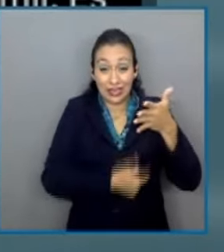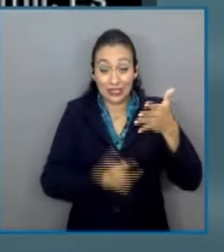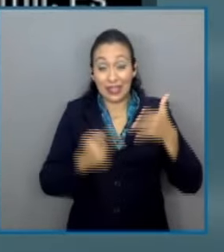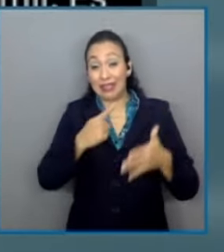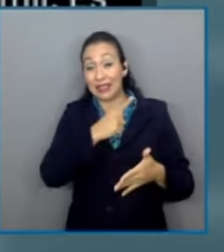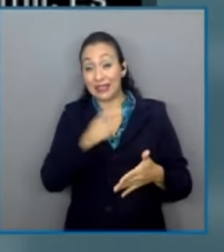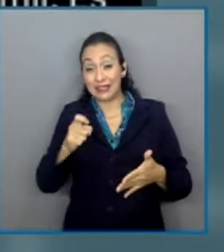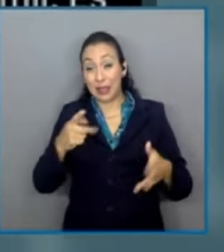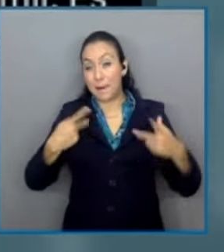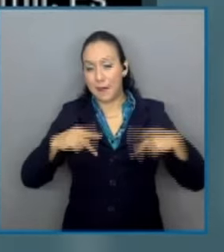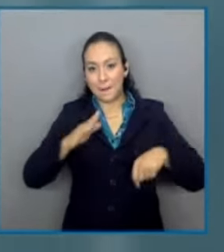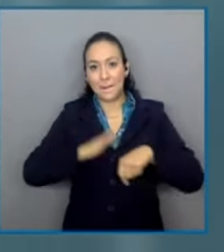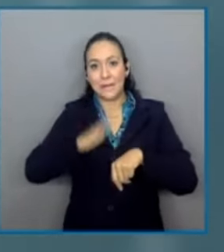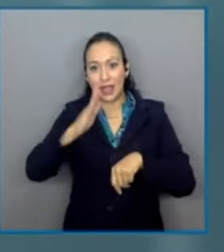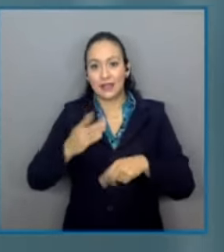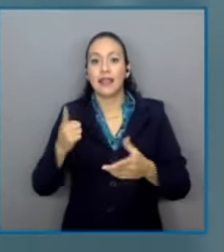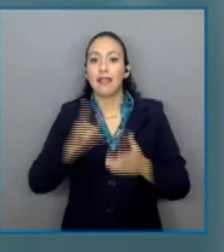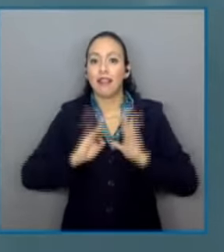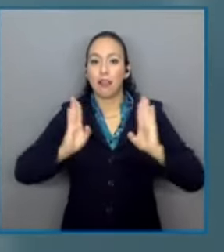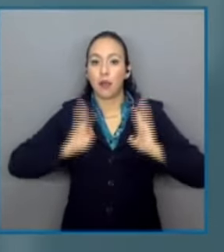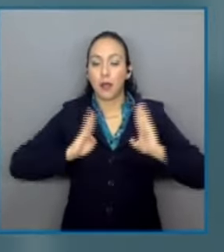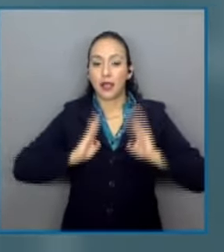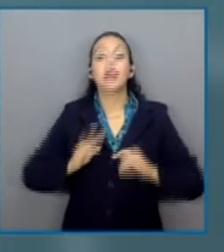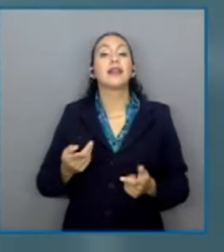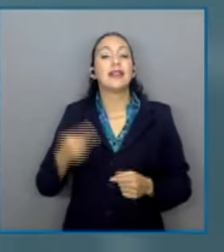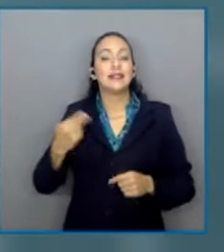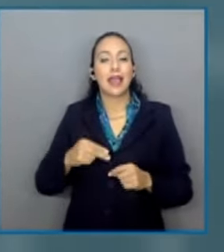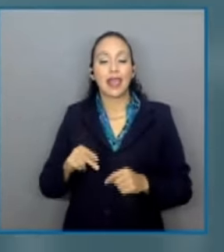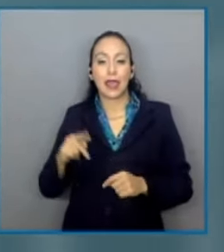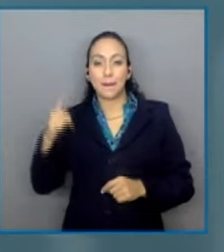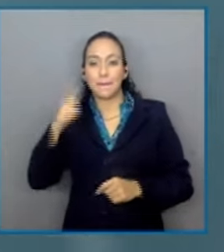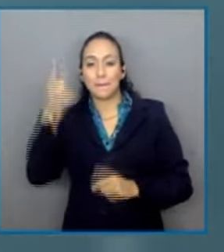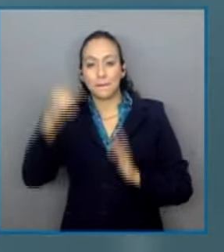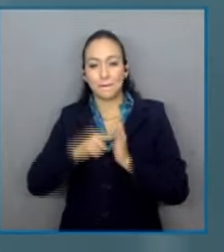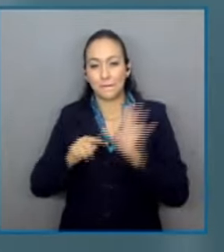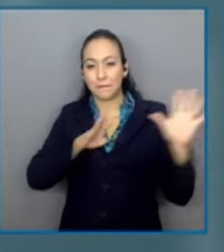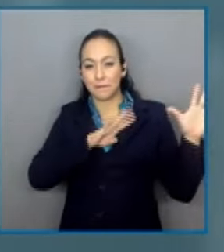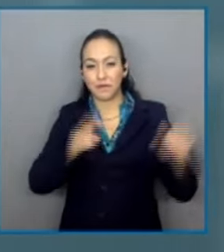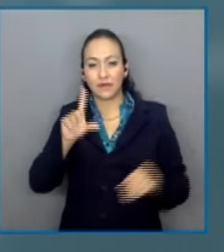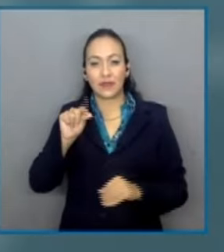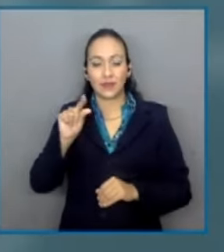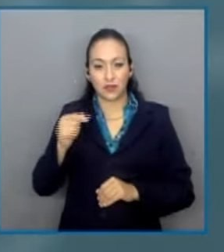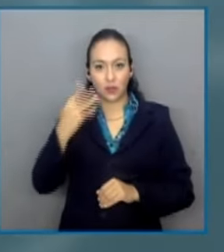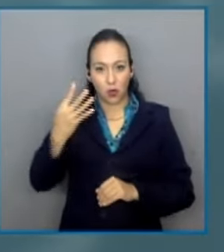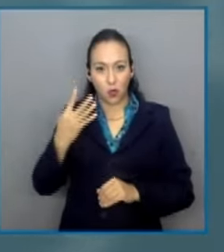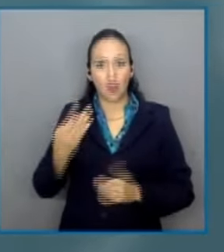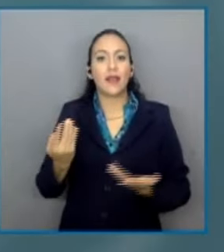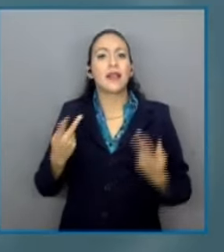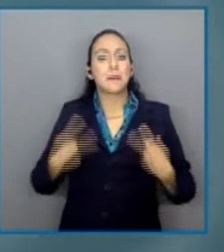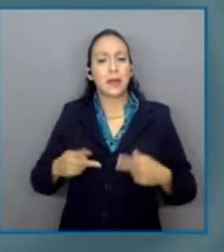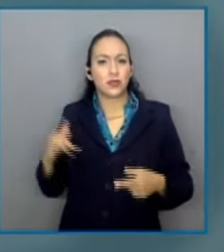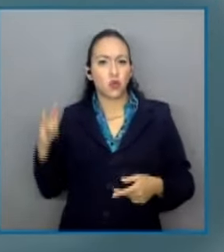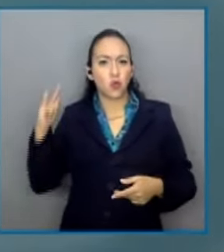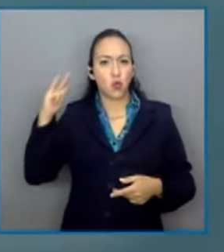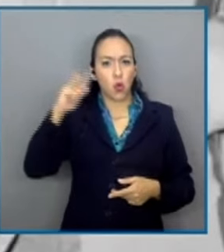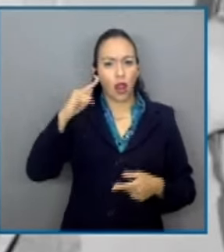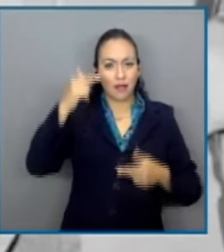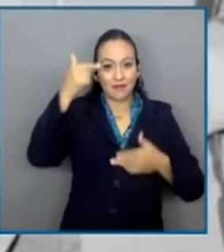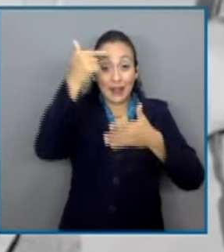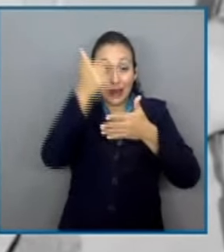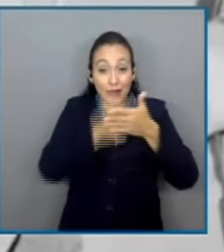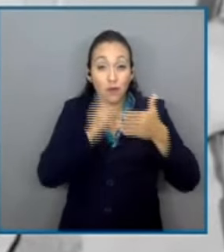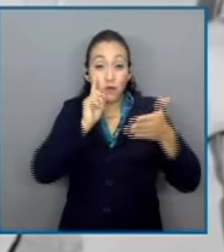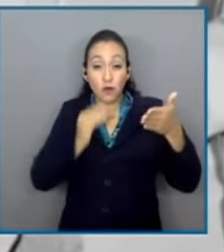de la muerte en 1974. El Centro PRO, Fundar y Artículo 19 tuvieron acceso a